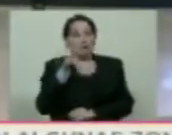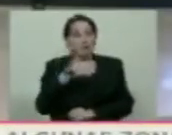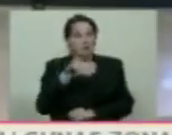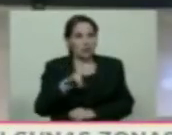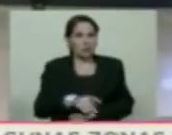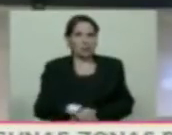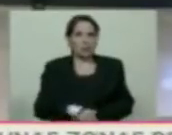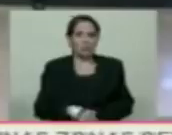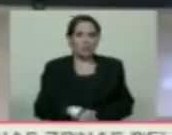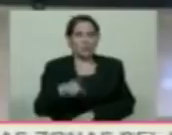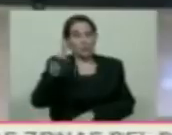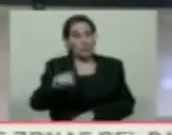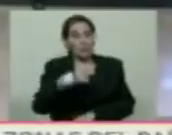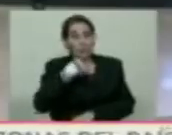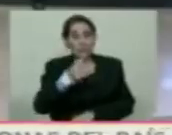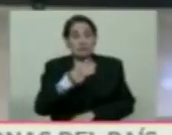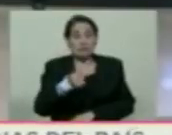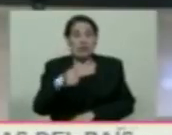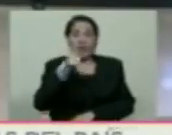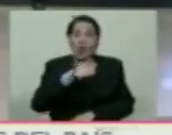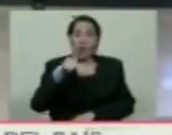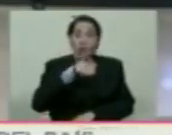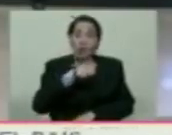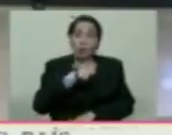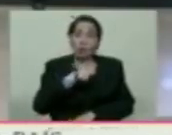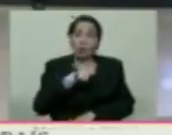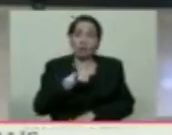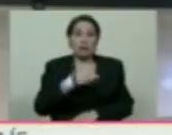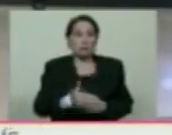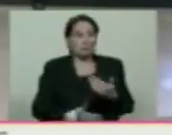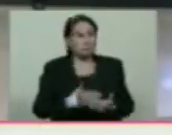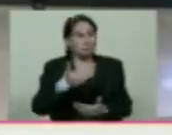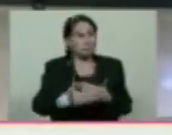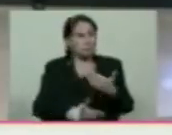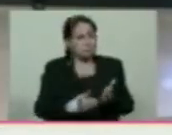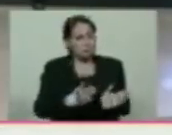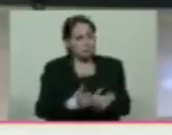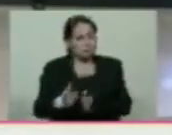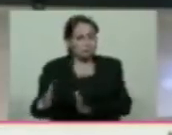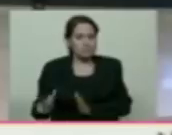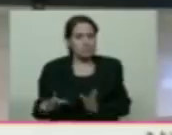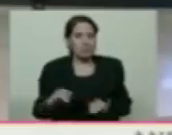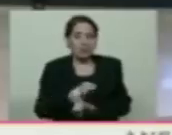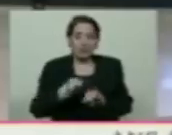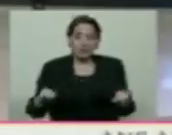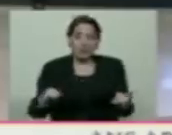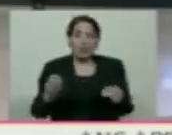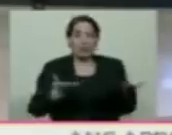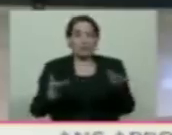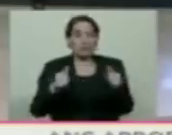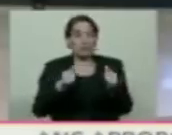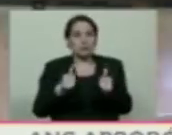Precisó también que la restitución del líquido se encuentra en fase de estabilización, etapa previa a la restauración normal del servicio.